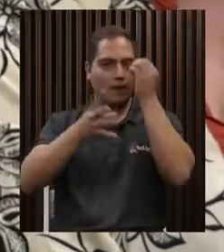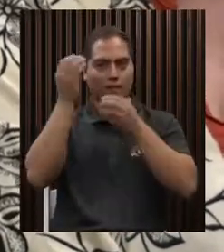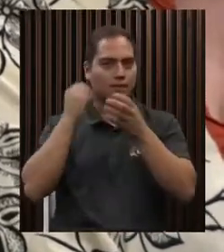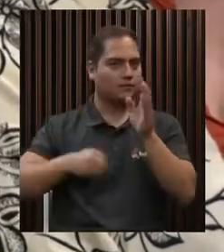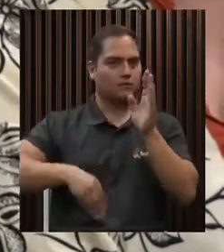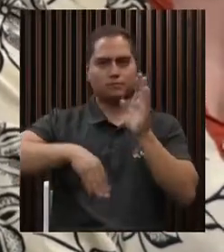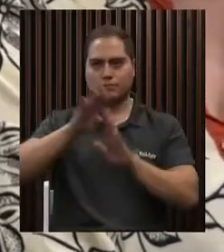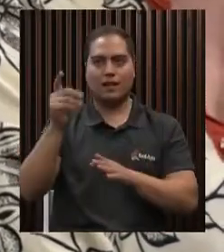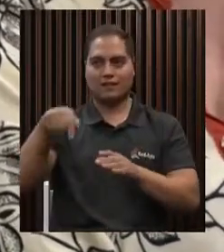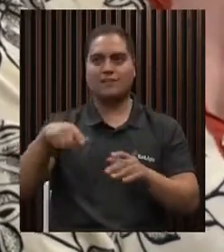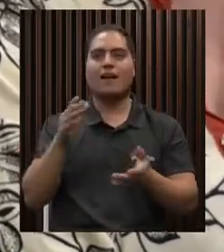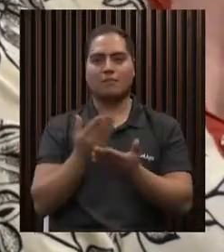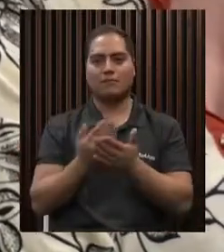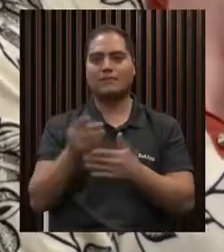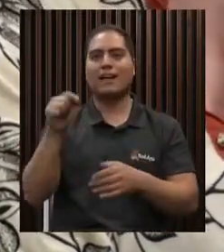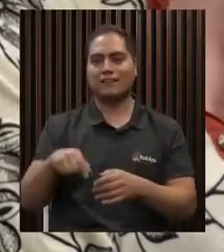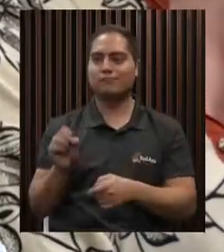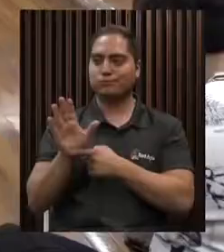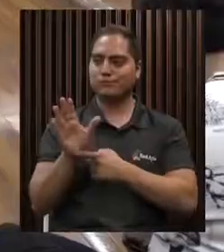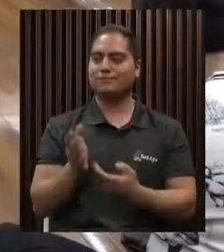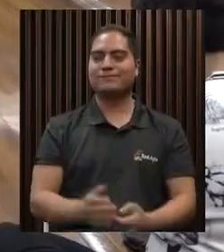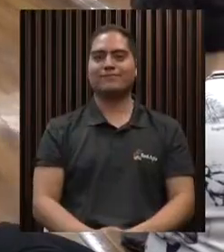que se están ofreciendo.